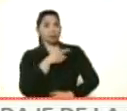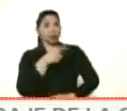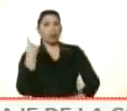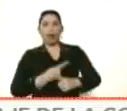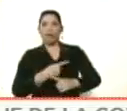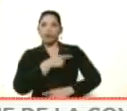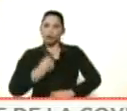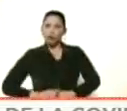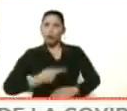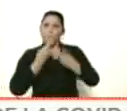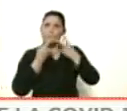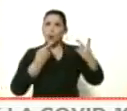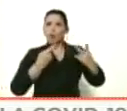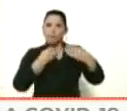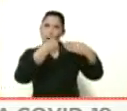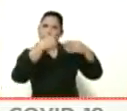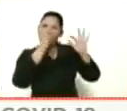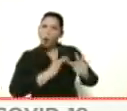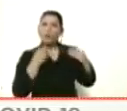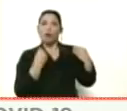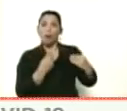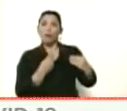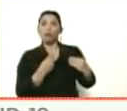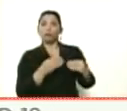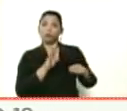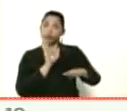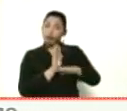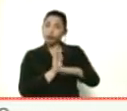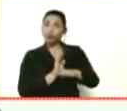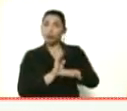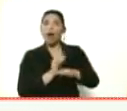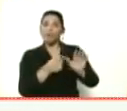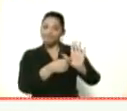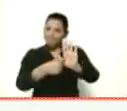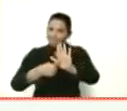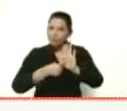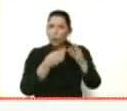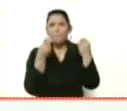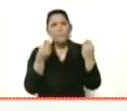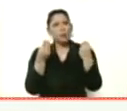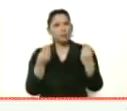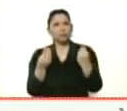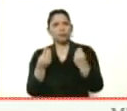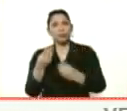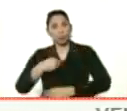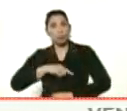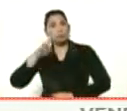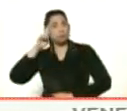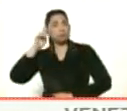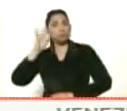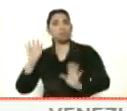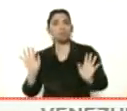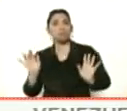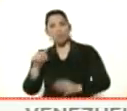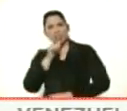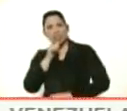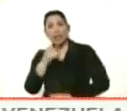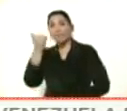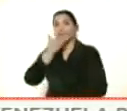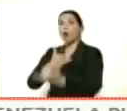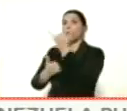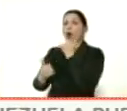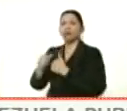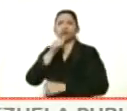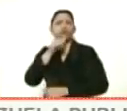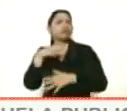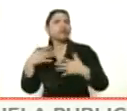chinos planteaban de una manera muy determinante. Y en efecto se demostró, bueno, que teníamos razón, que quienes estaban equivocados eran